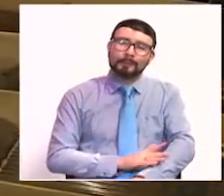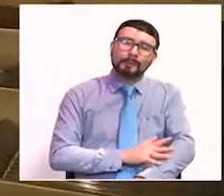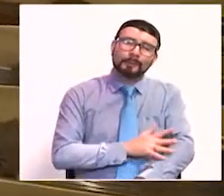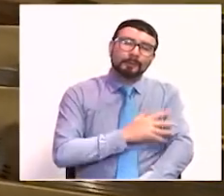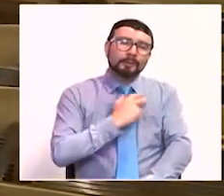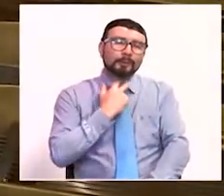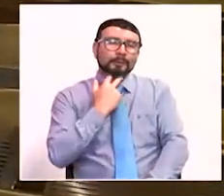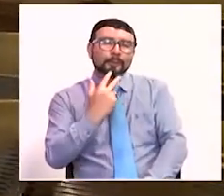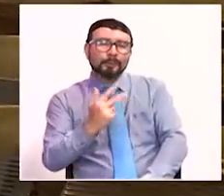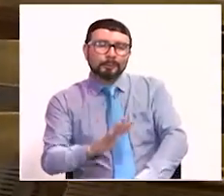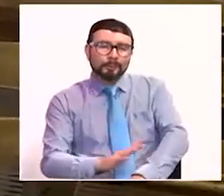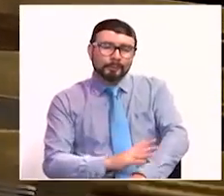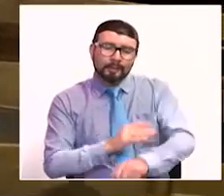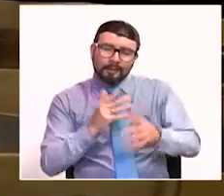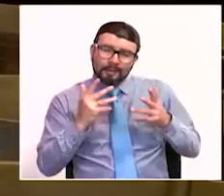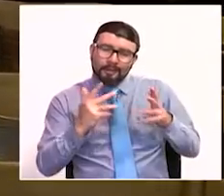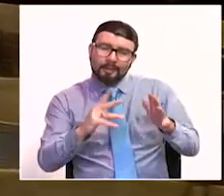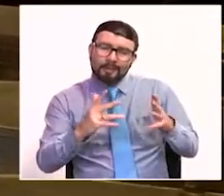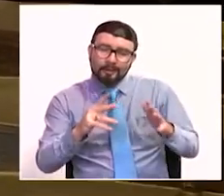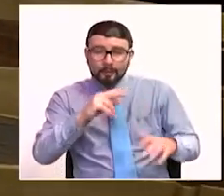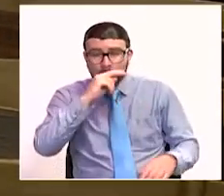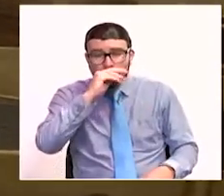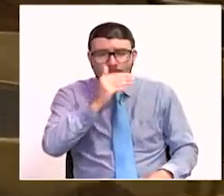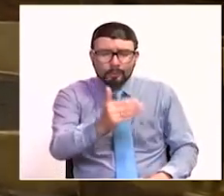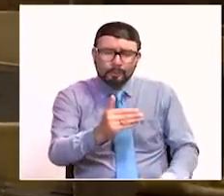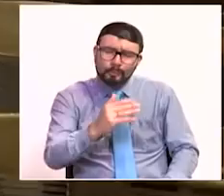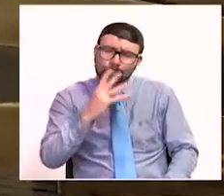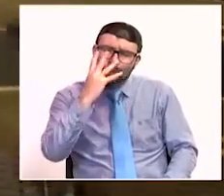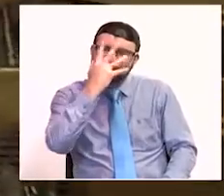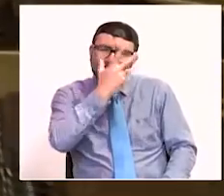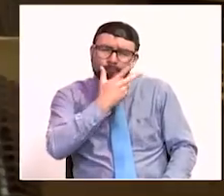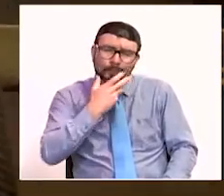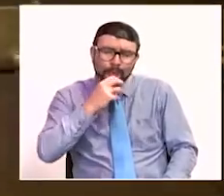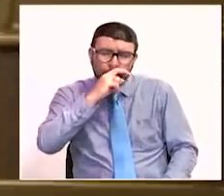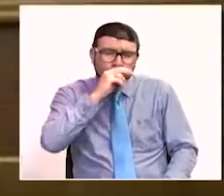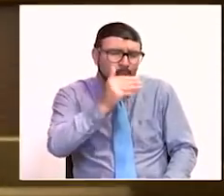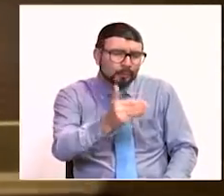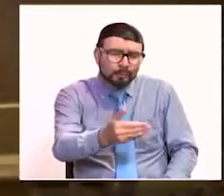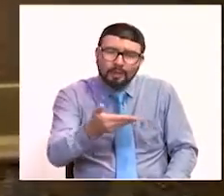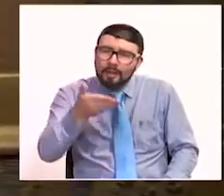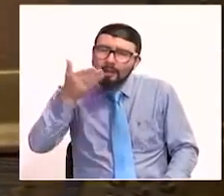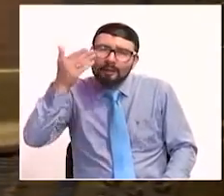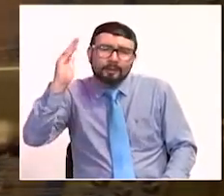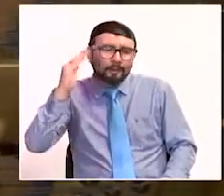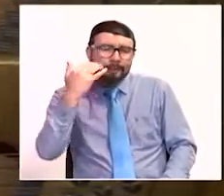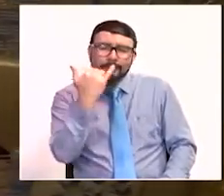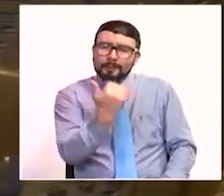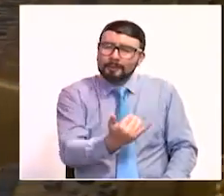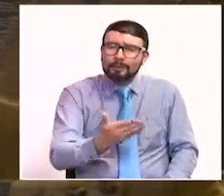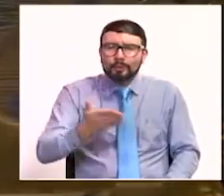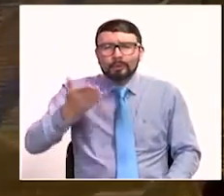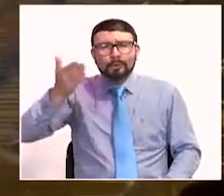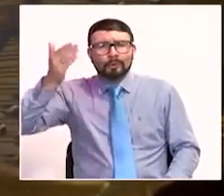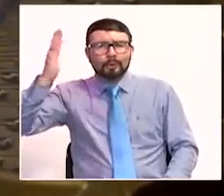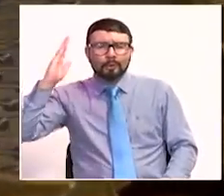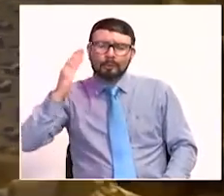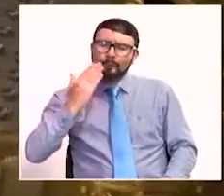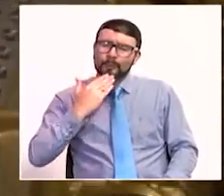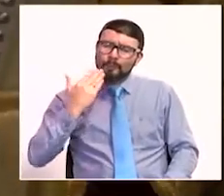niño divino, al niño divino, al Dios de